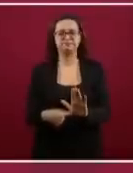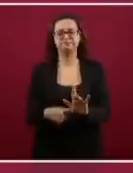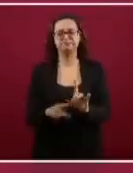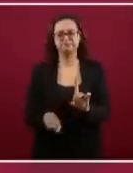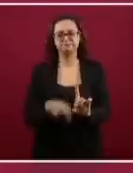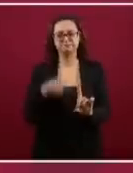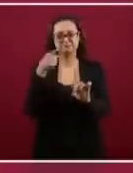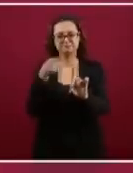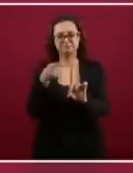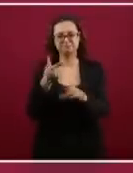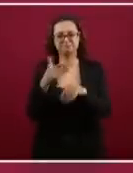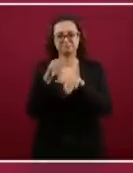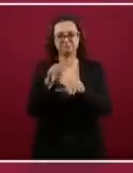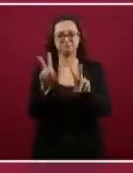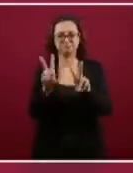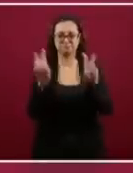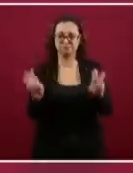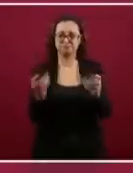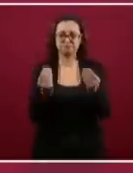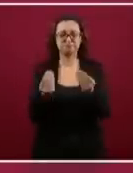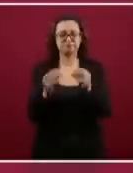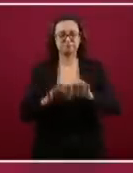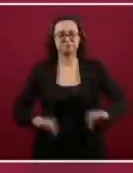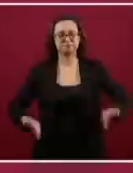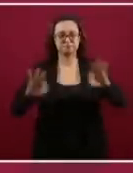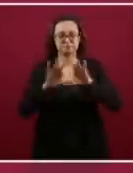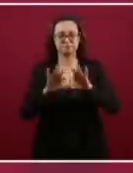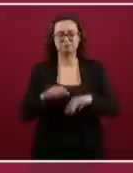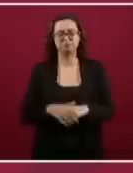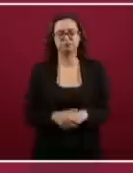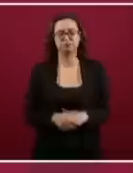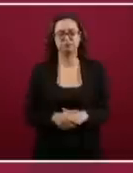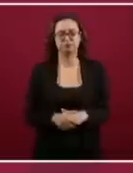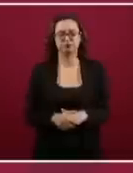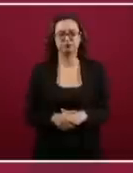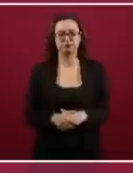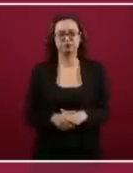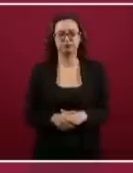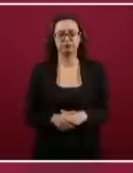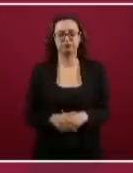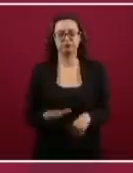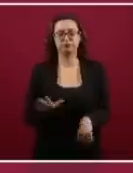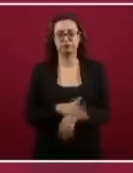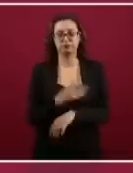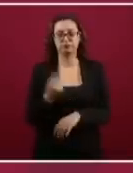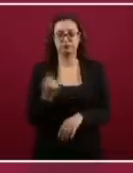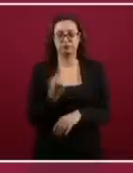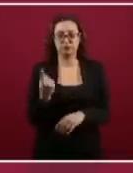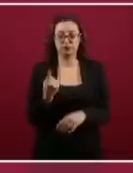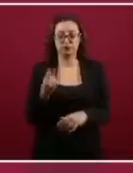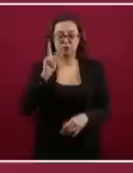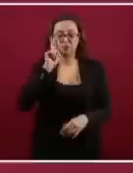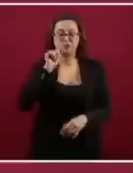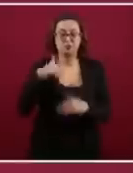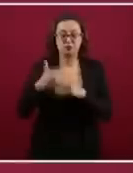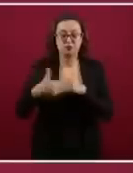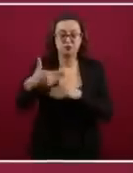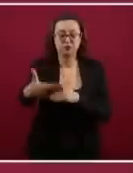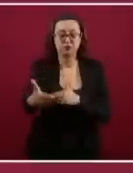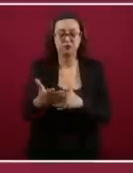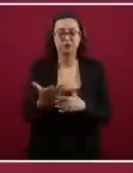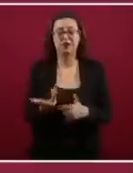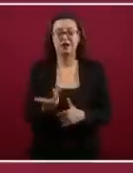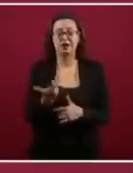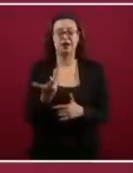objetiva sobre este tema, que es muy importante, sobre todo por lo de mañana y porque